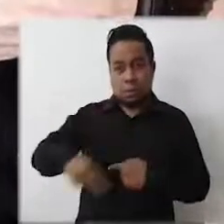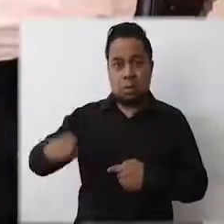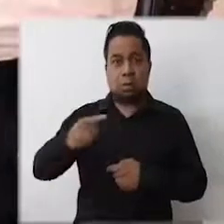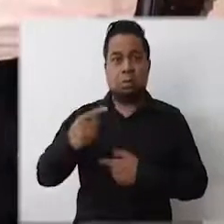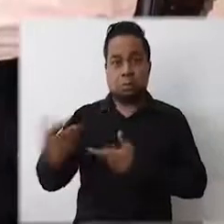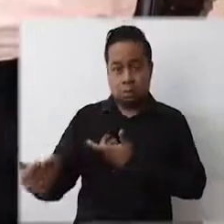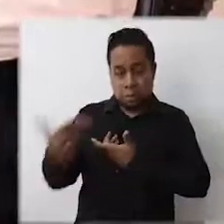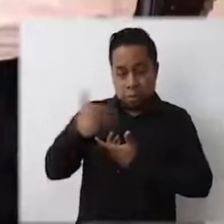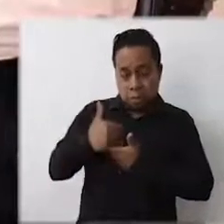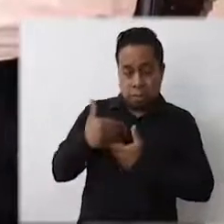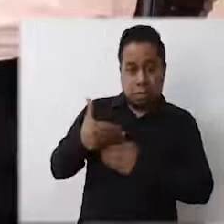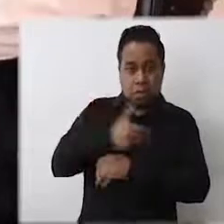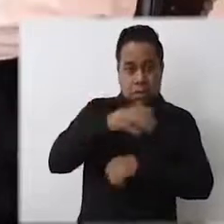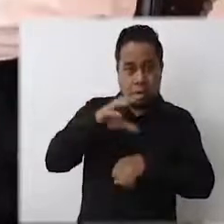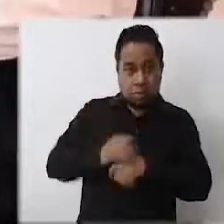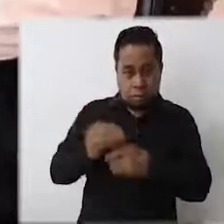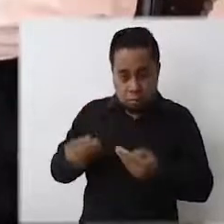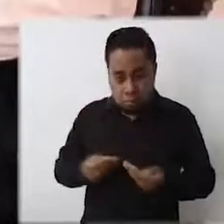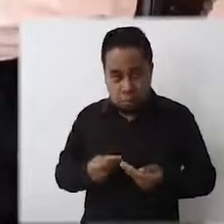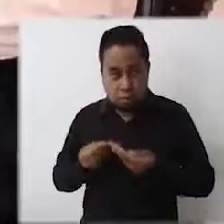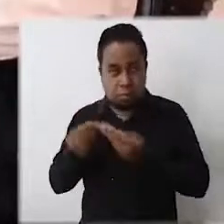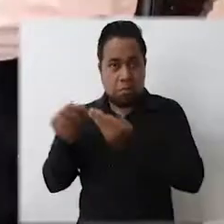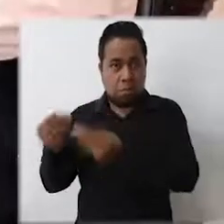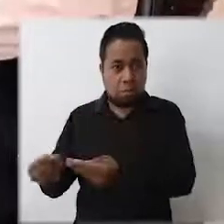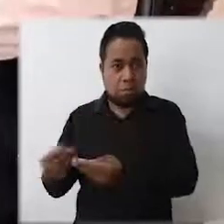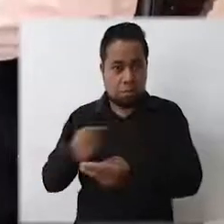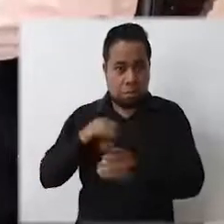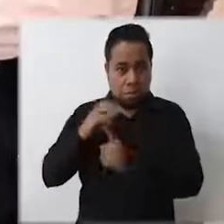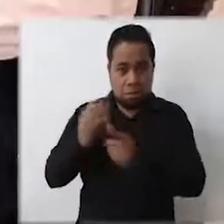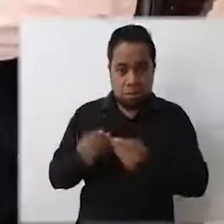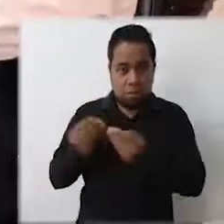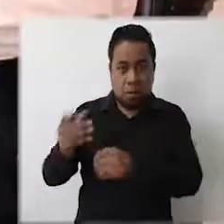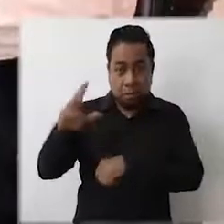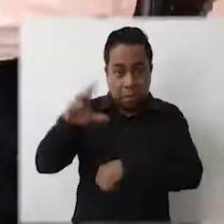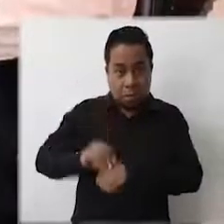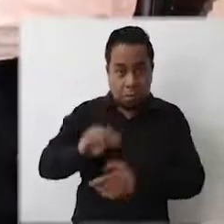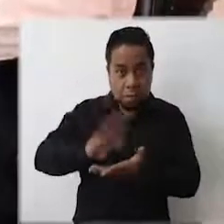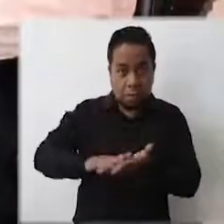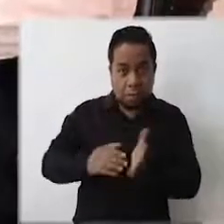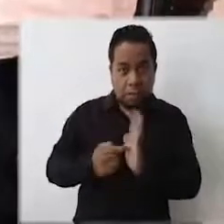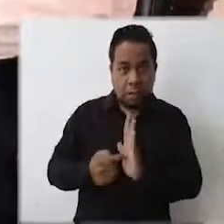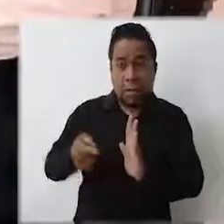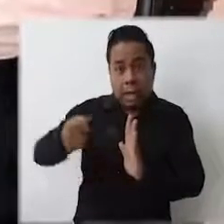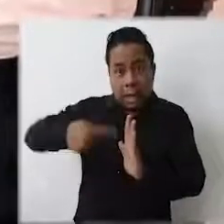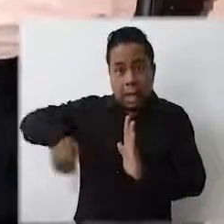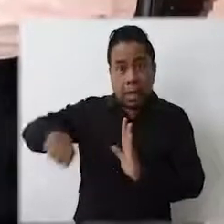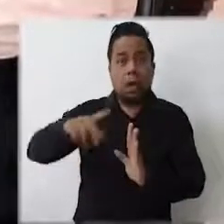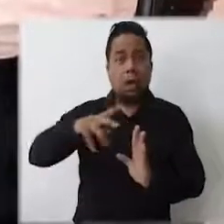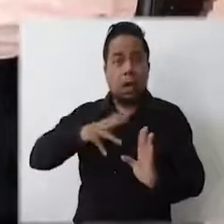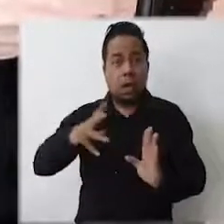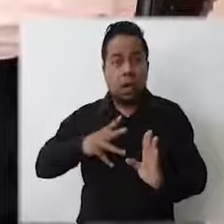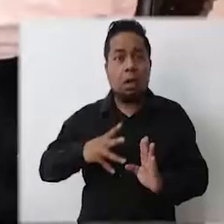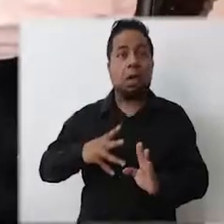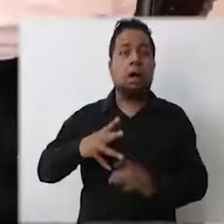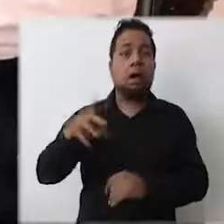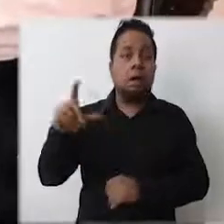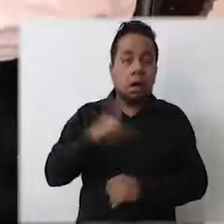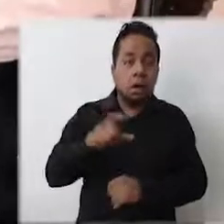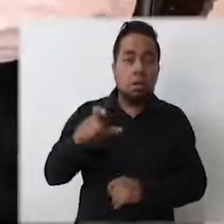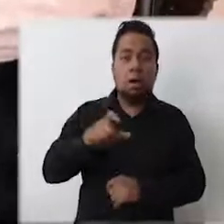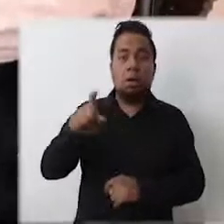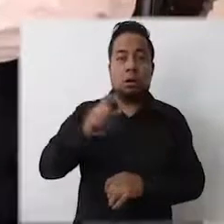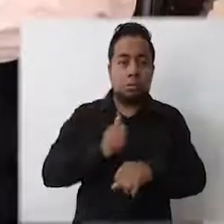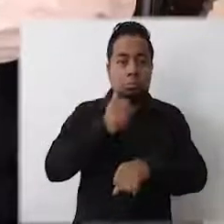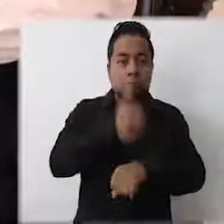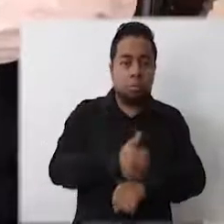nuestros cuatro barrios que son pilares también dentro de este municipio. Pero sí, nada más precisar, porque ahí escuchaba